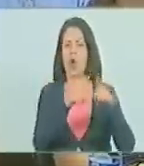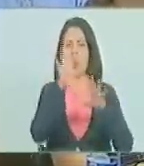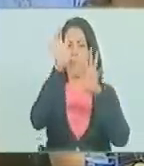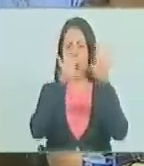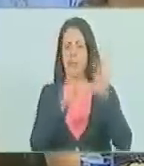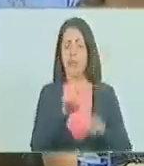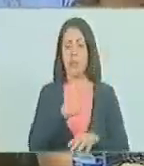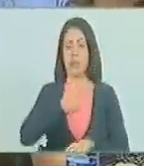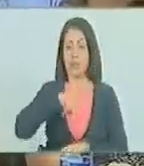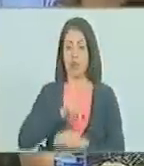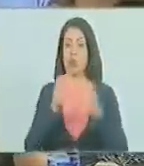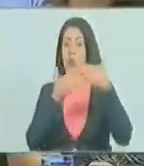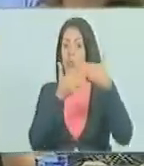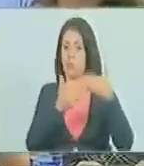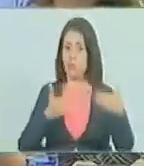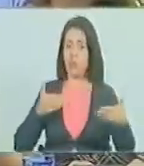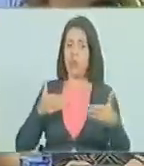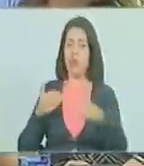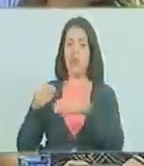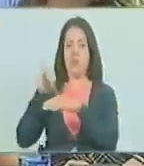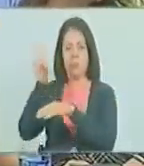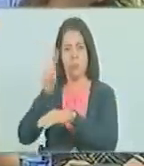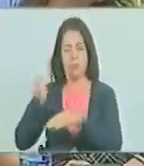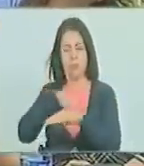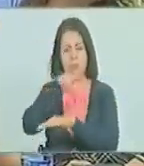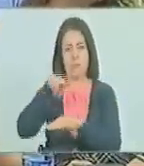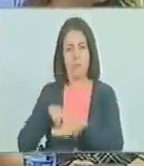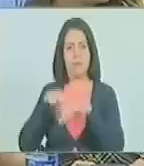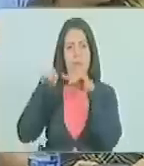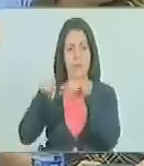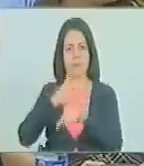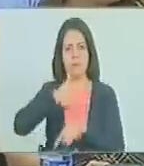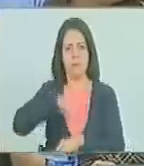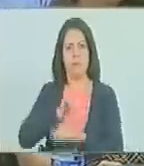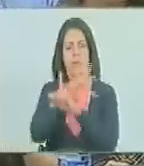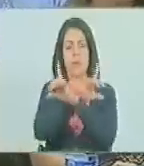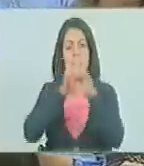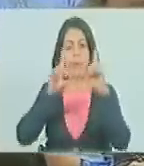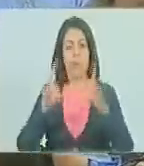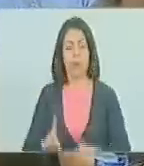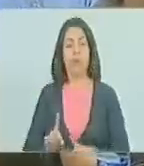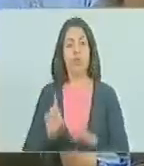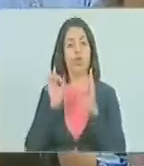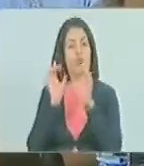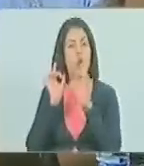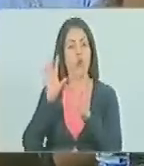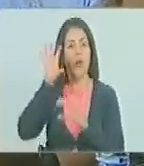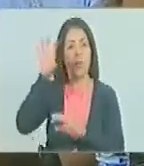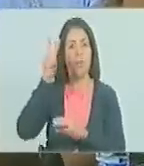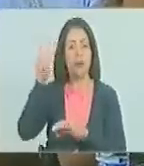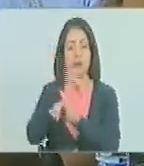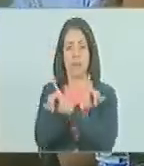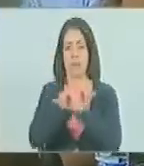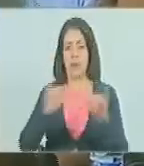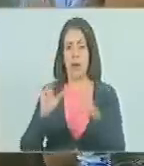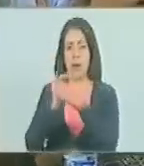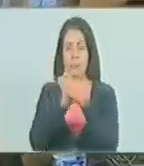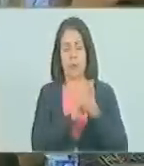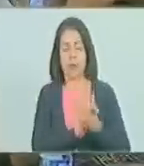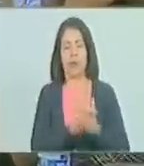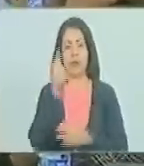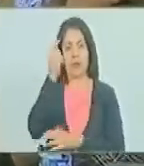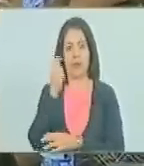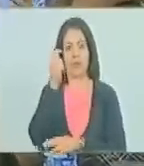imperios. Nosotros somos venezolanos, somos nacionalistas y somos democráticos y nos duele el país. Es todo, amigas y